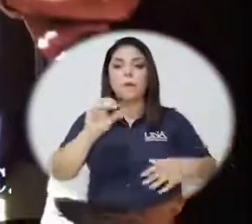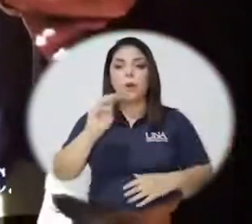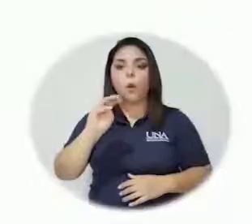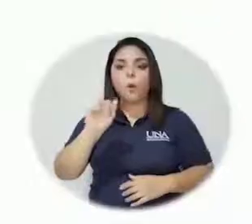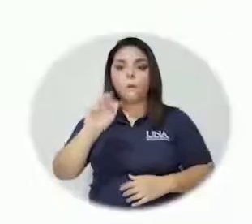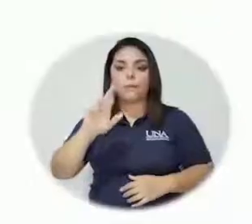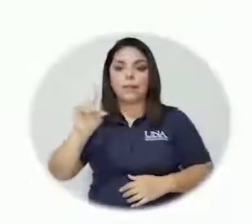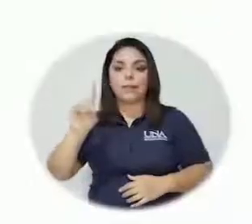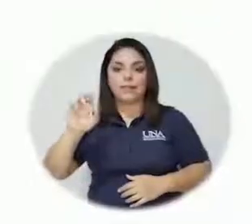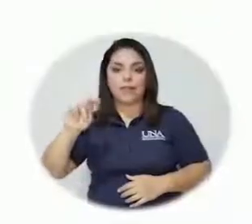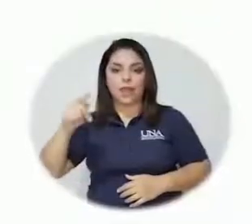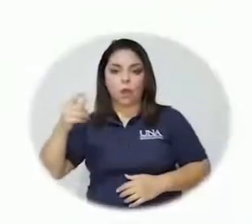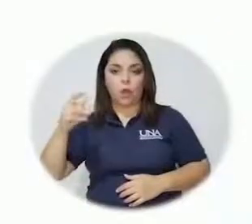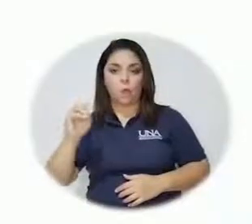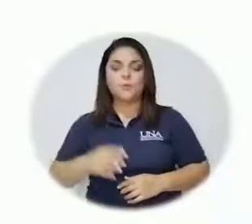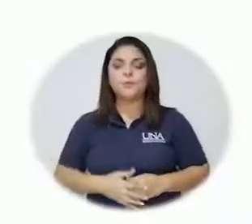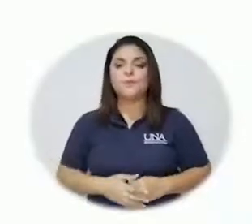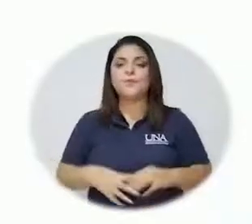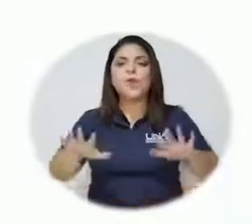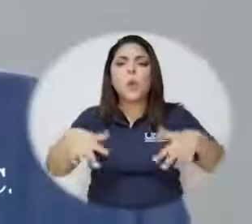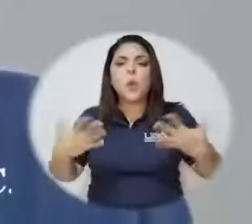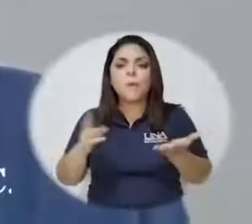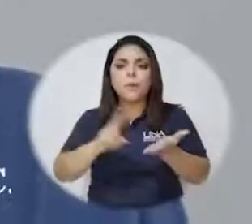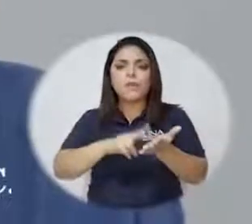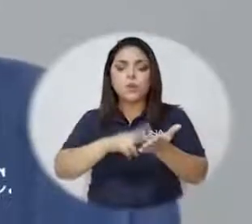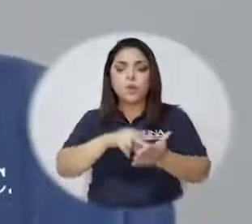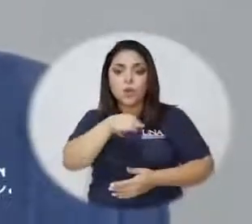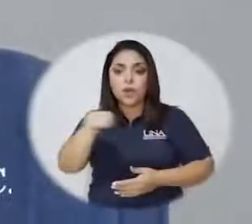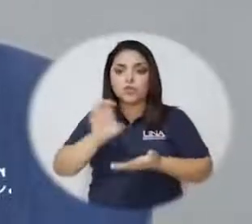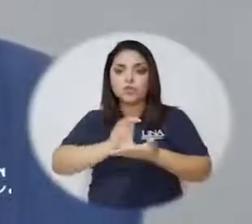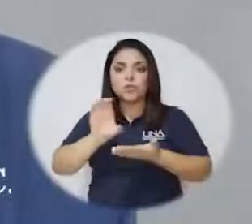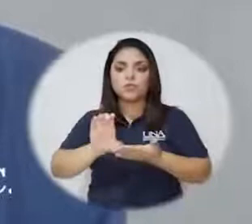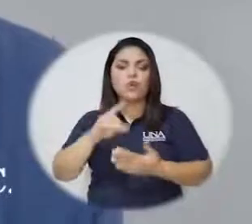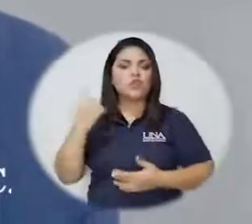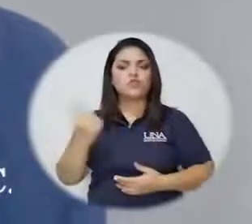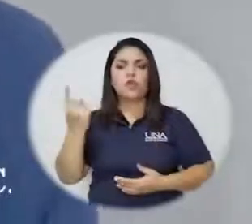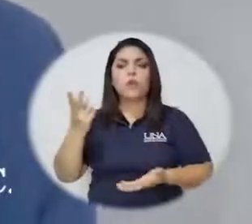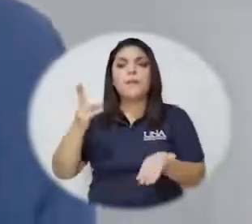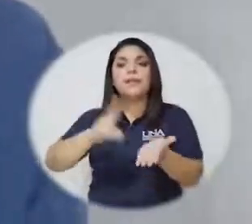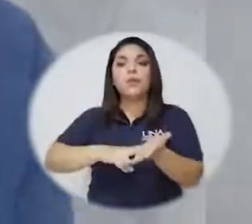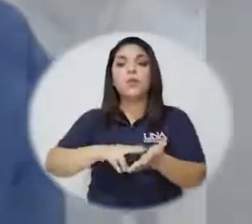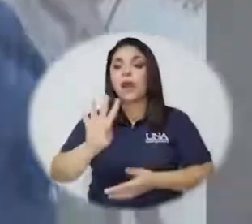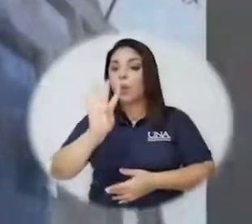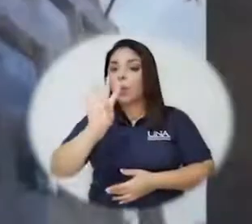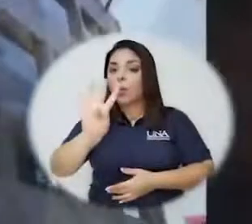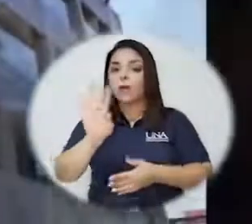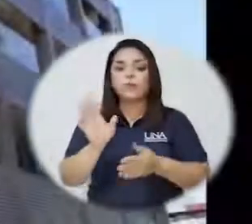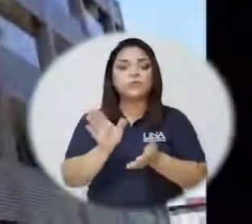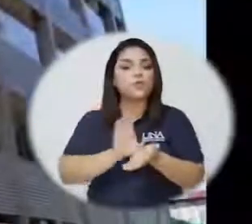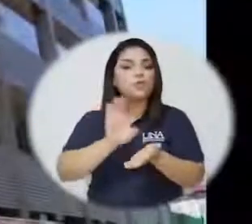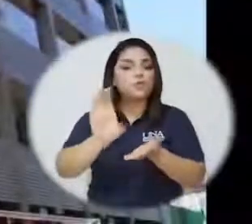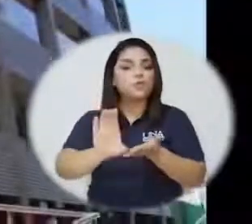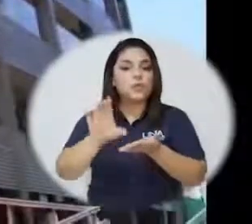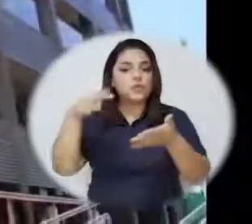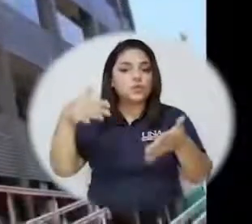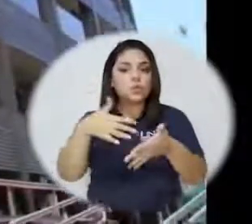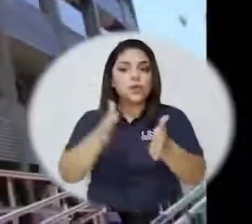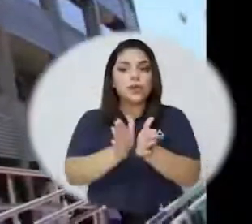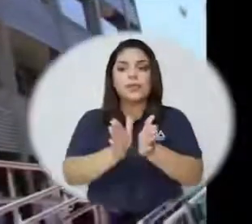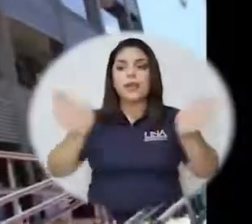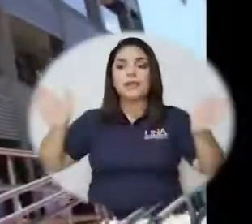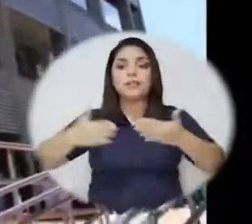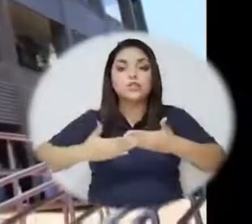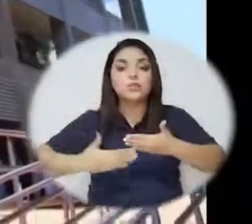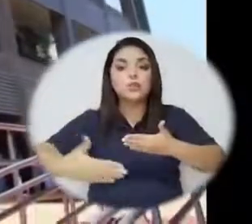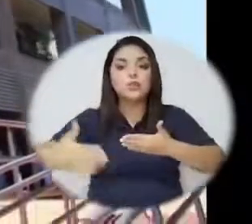Dengo. ¿Y cómo matriculo estos cursos? Debes matricular solamente 4 cursos de estudios generales a lo largo de toda